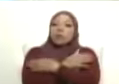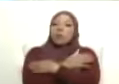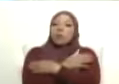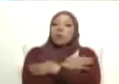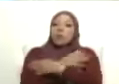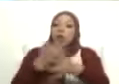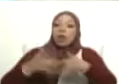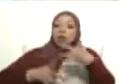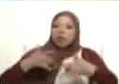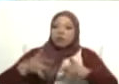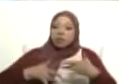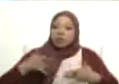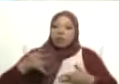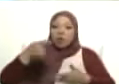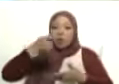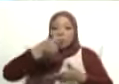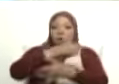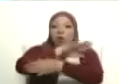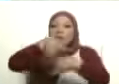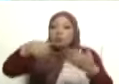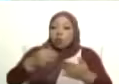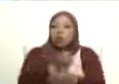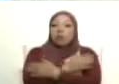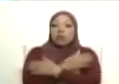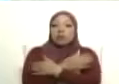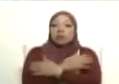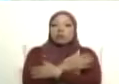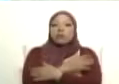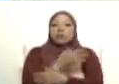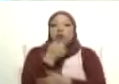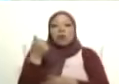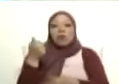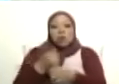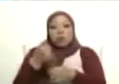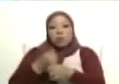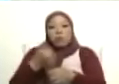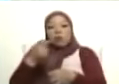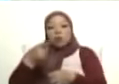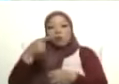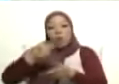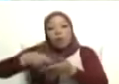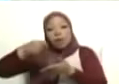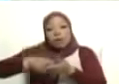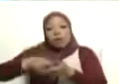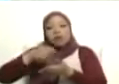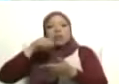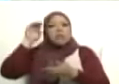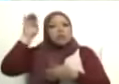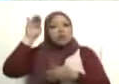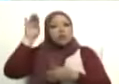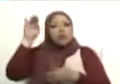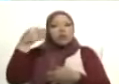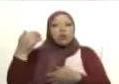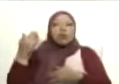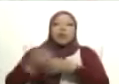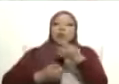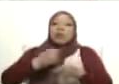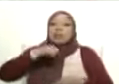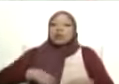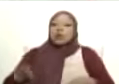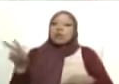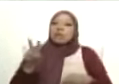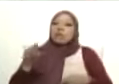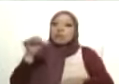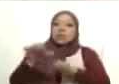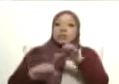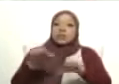patriótica. Estamos escribiendo, no les quepa la menor duda, estamos escribiendo las páginas de la historia del